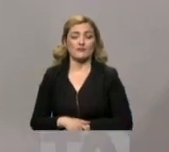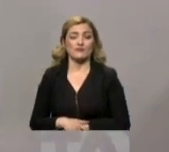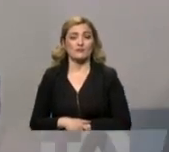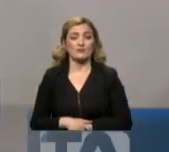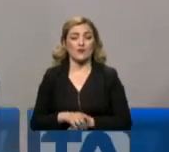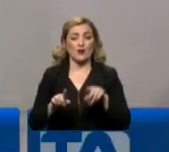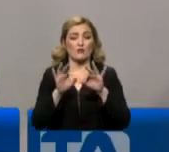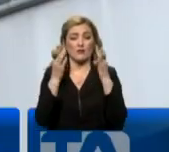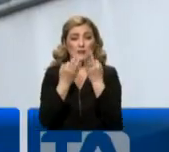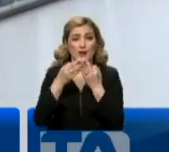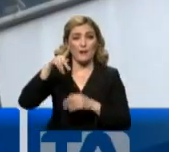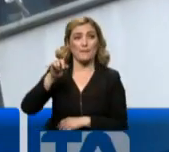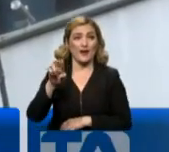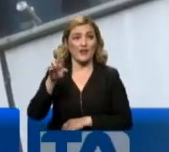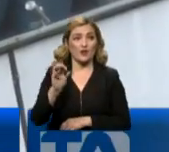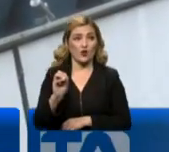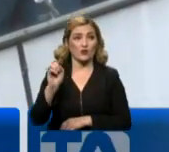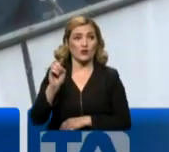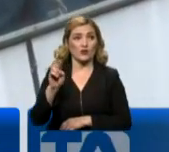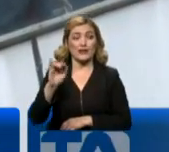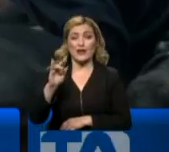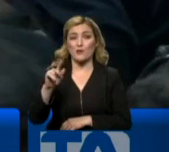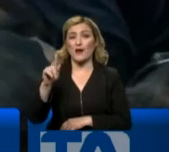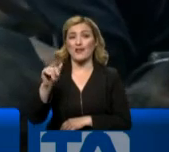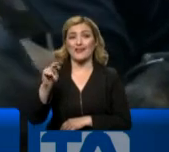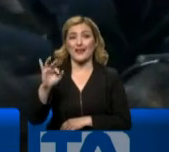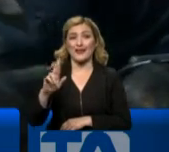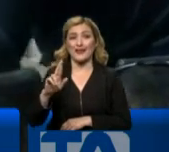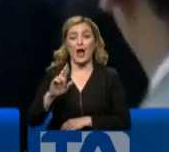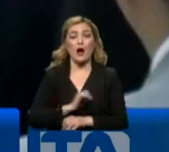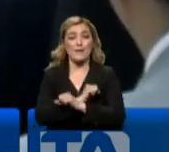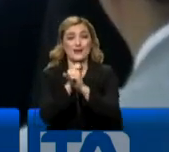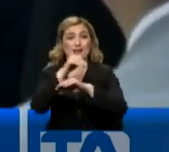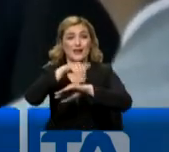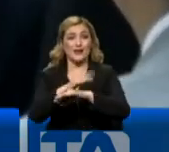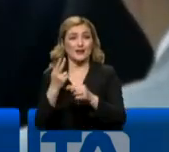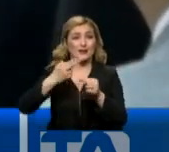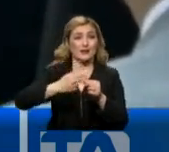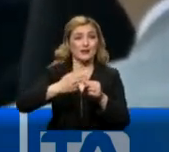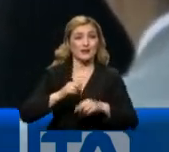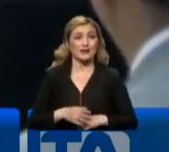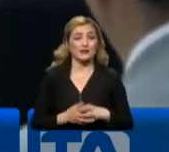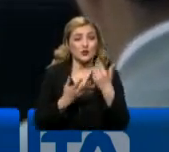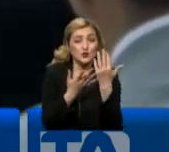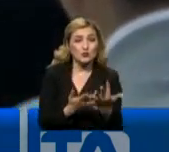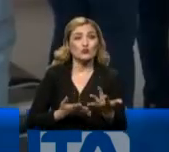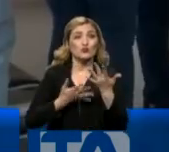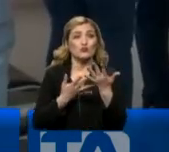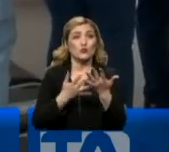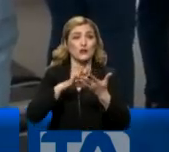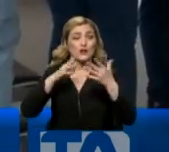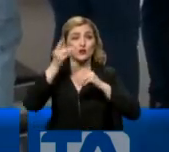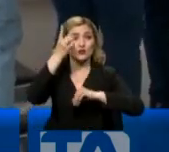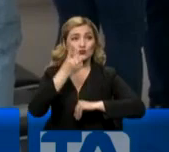Varios familiares de Pedro Rivadeneira se encuentran aquí presentes desde la mañana y la tarde de este día y estamos a la espera de la